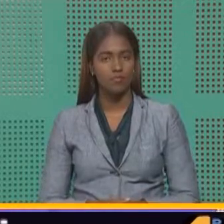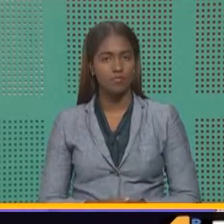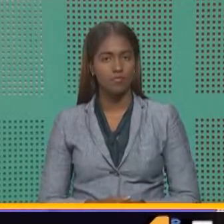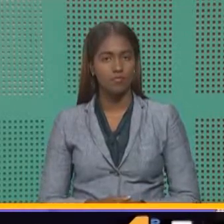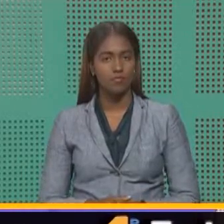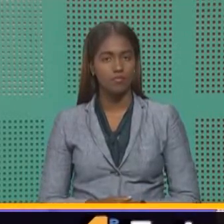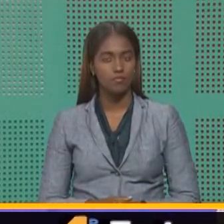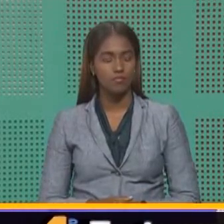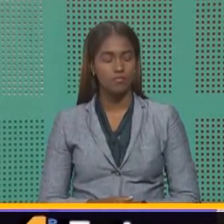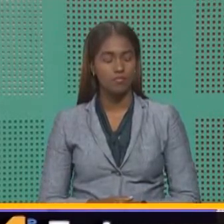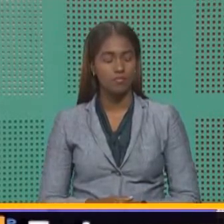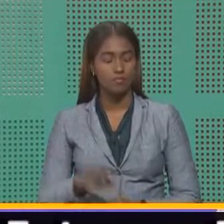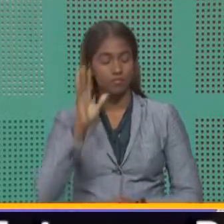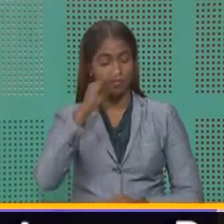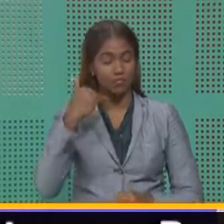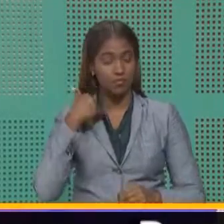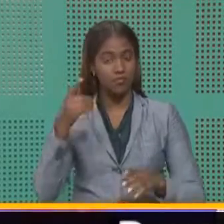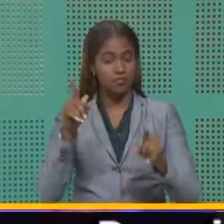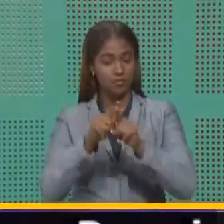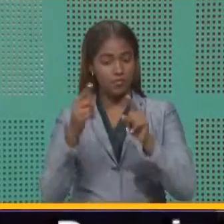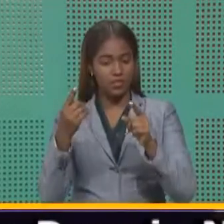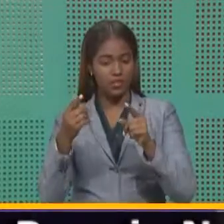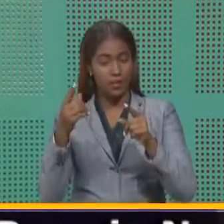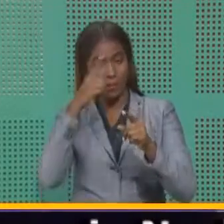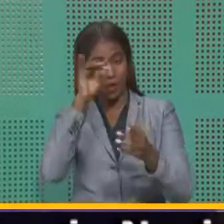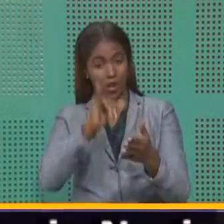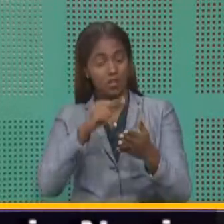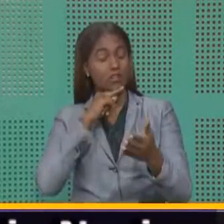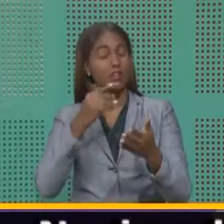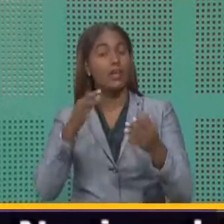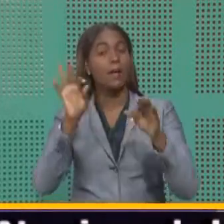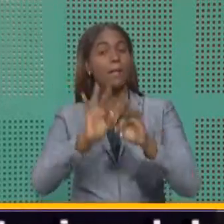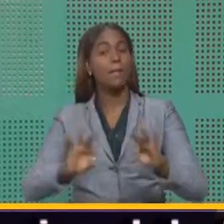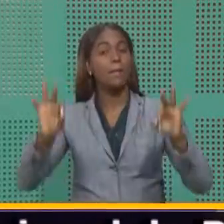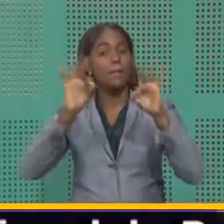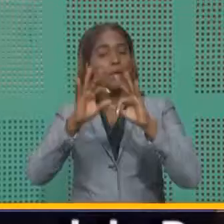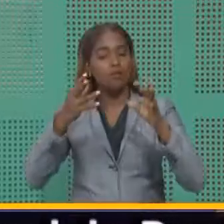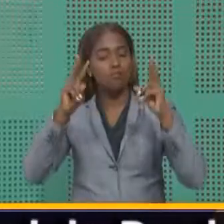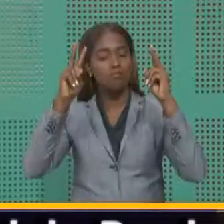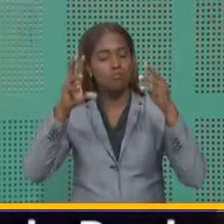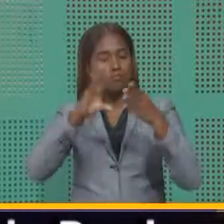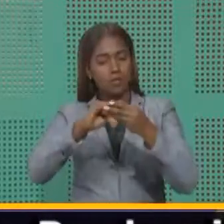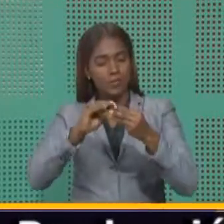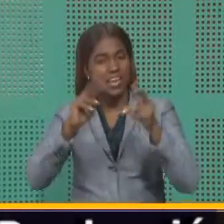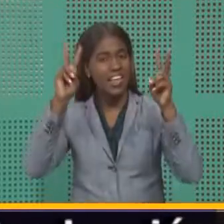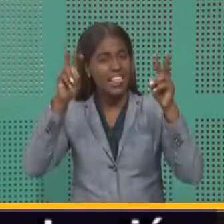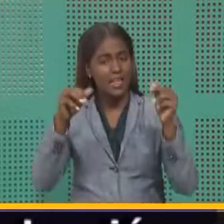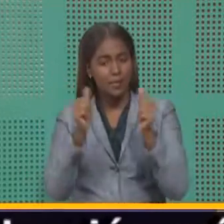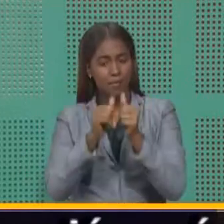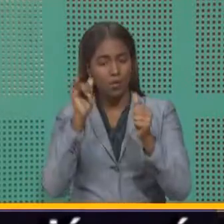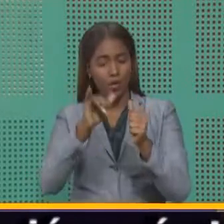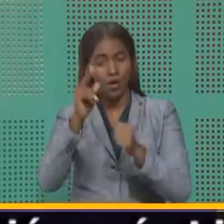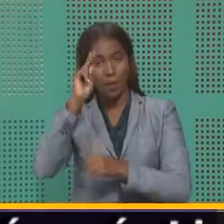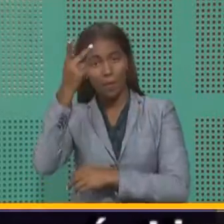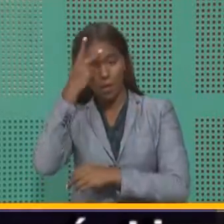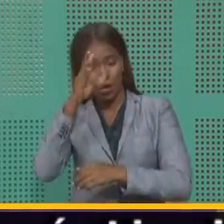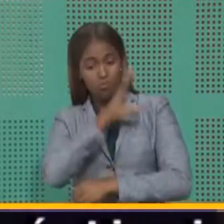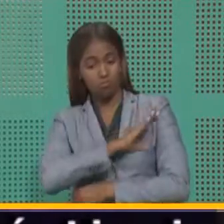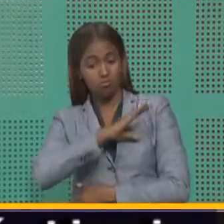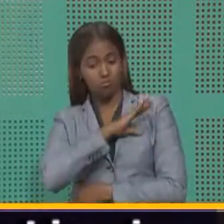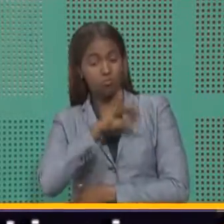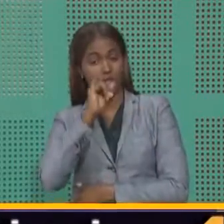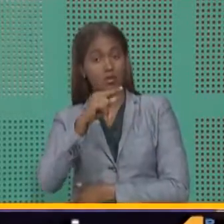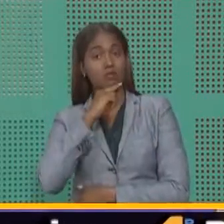siempre estaremos volviendo a las aulas entonces por eso es tan importante abordar temas como el marco nacional de cualificaciones que es un instrumento